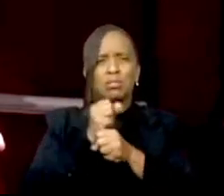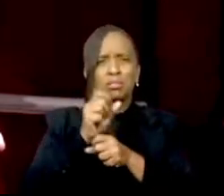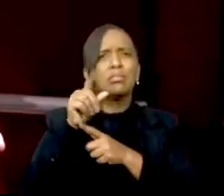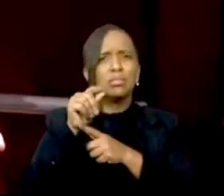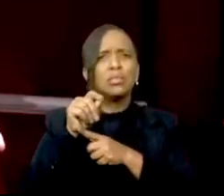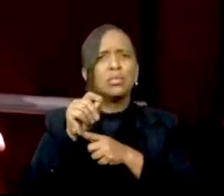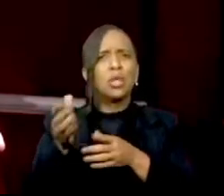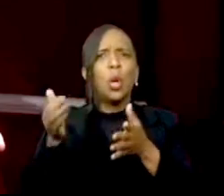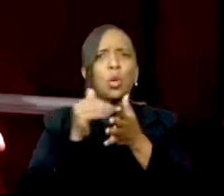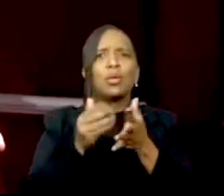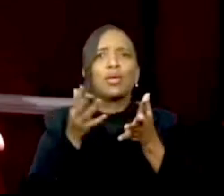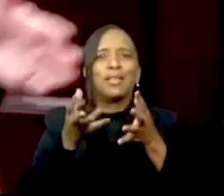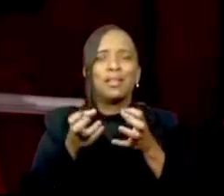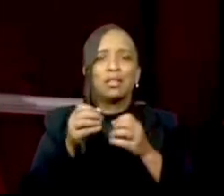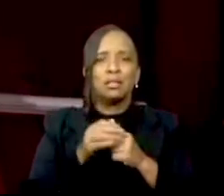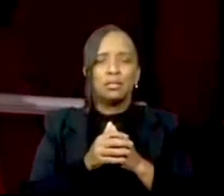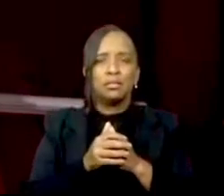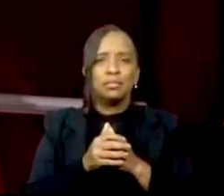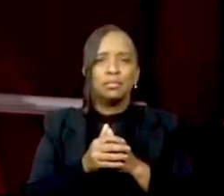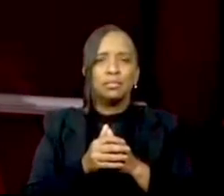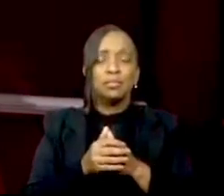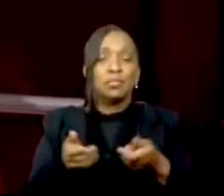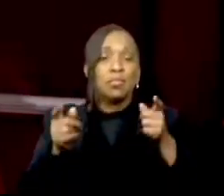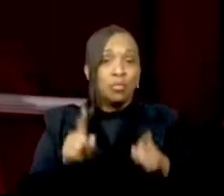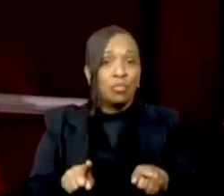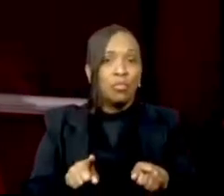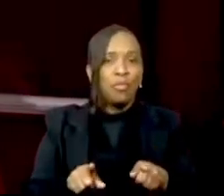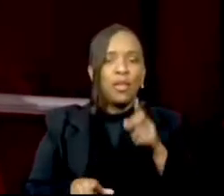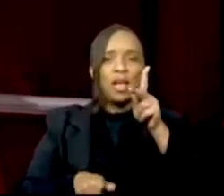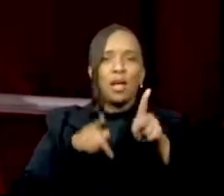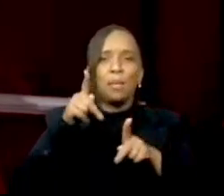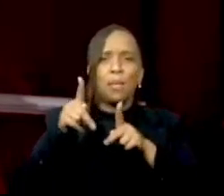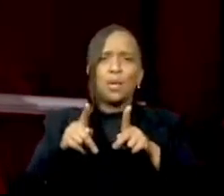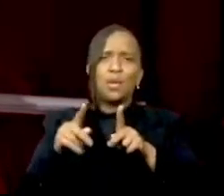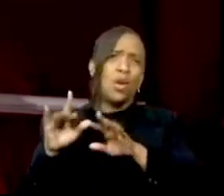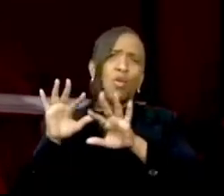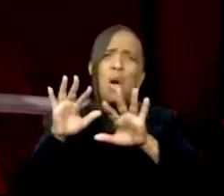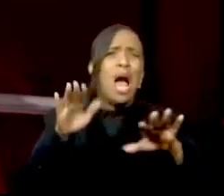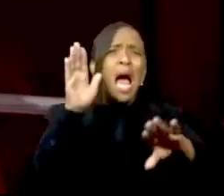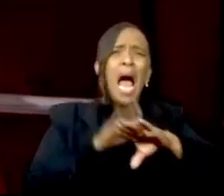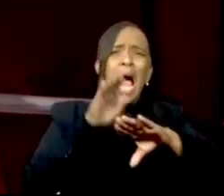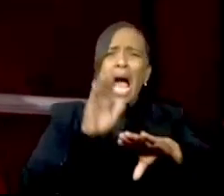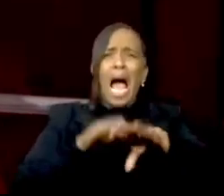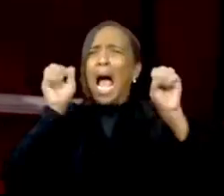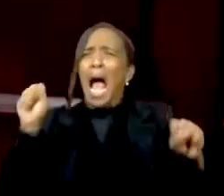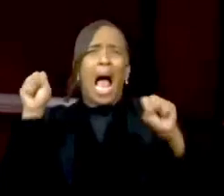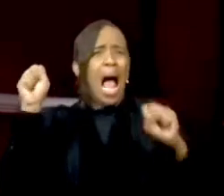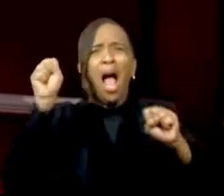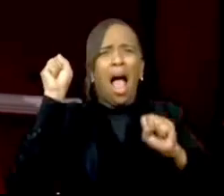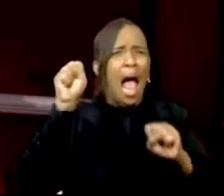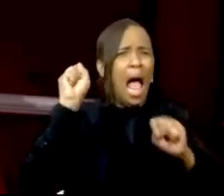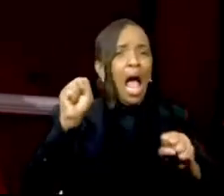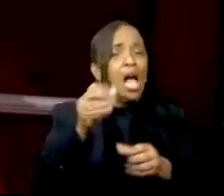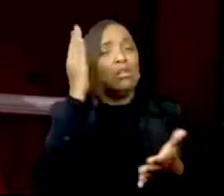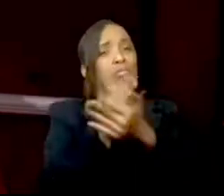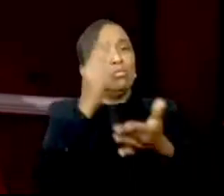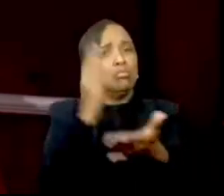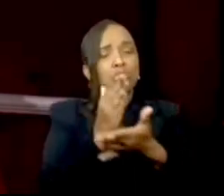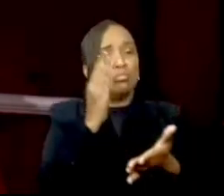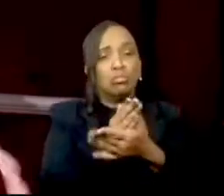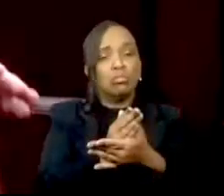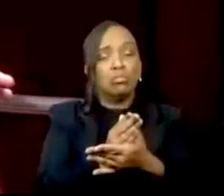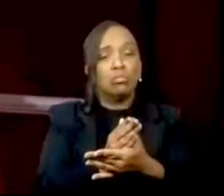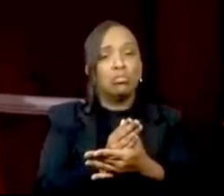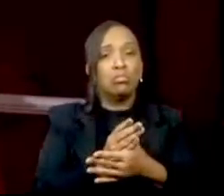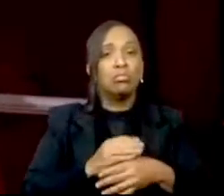impidió yo mismo como Ciudadano debí salir a la calle a